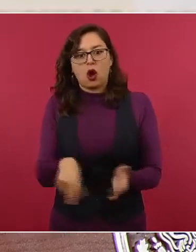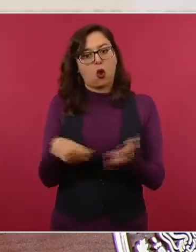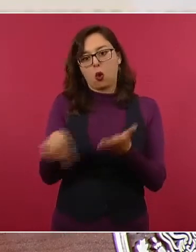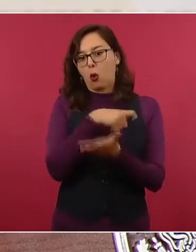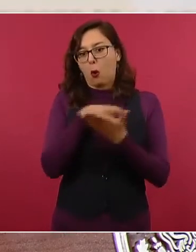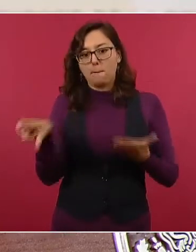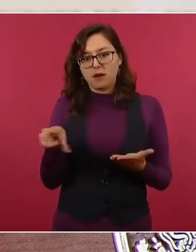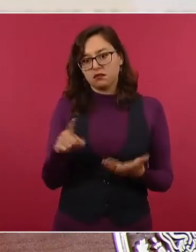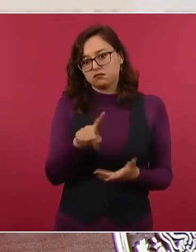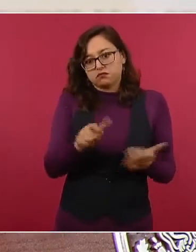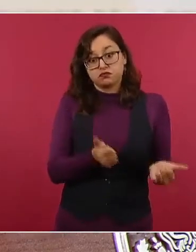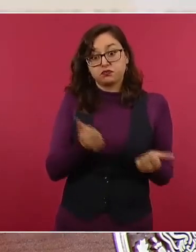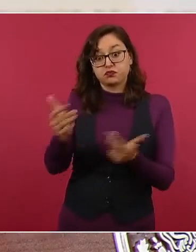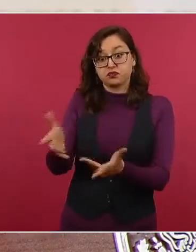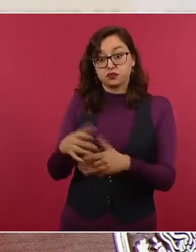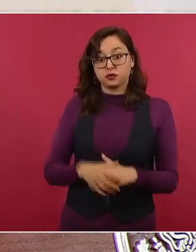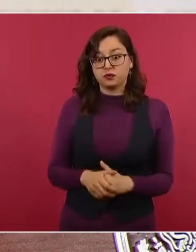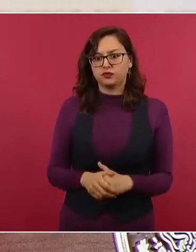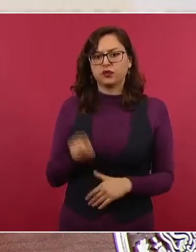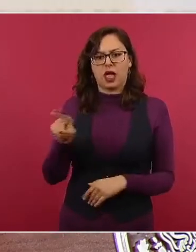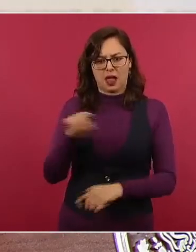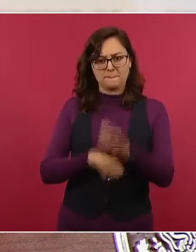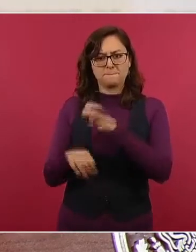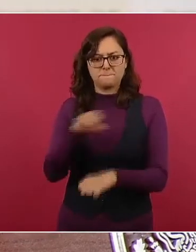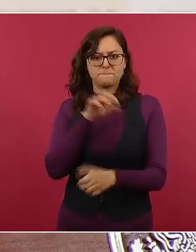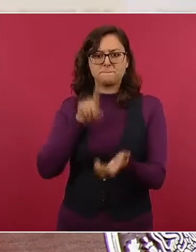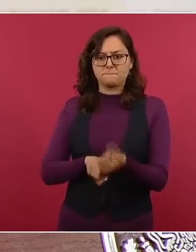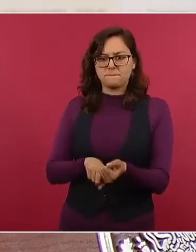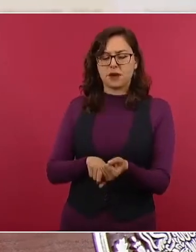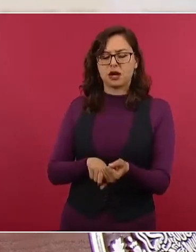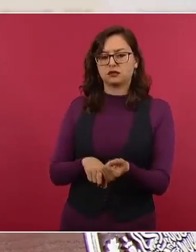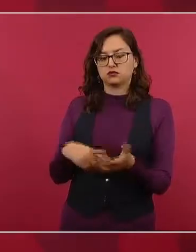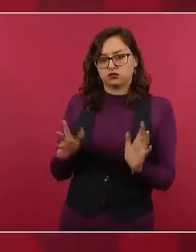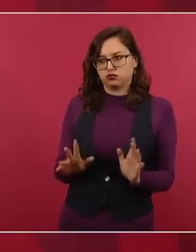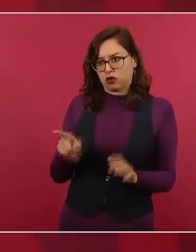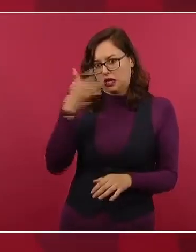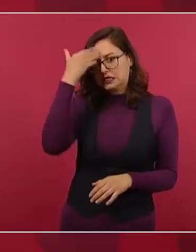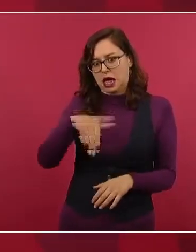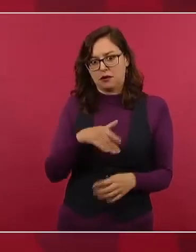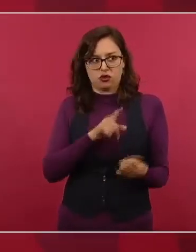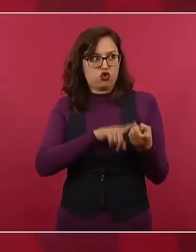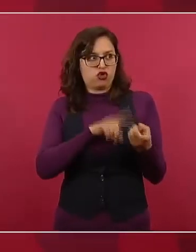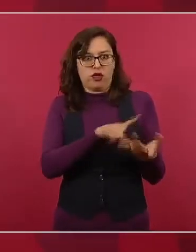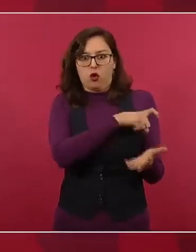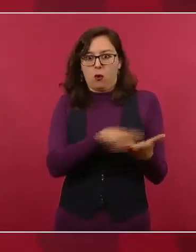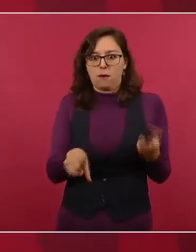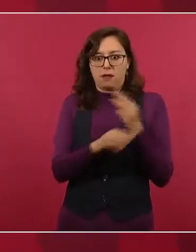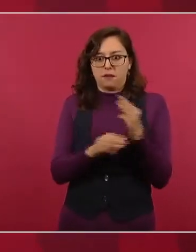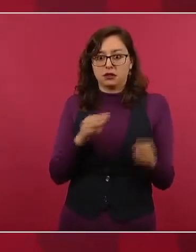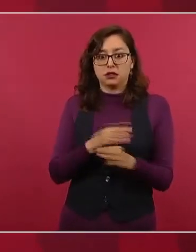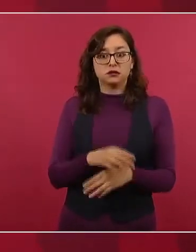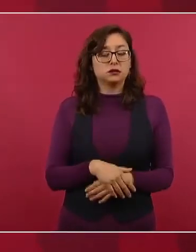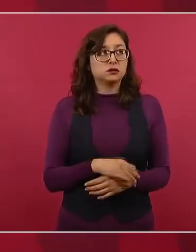Entonces, ellos deben de tener sus motivos. Sí, señor. Puede